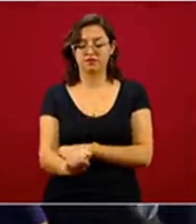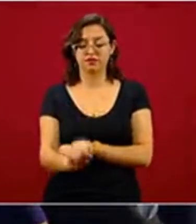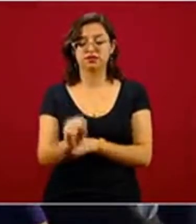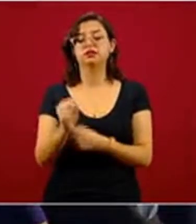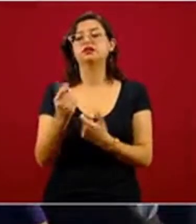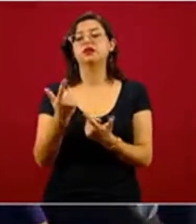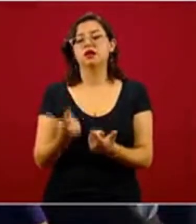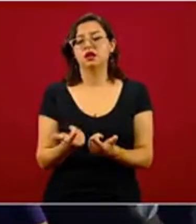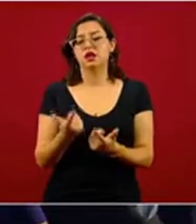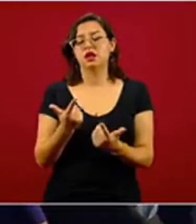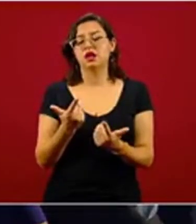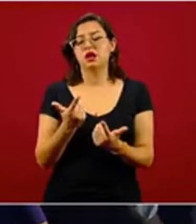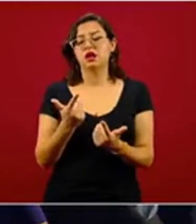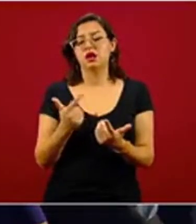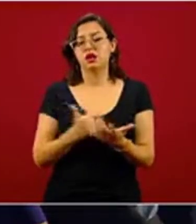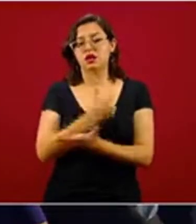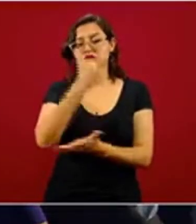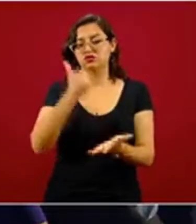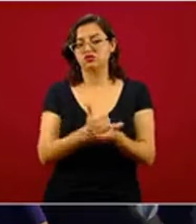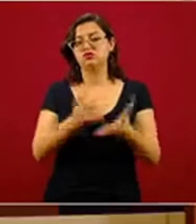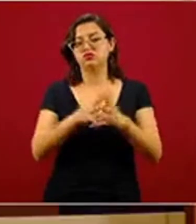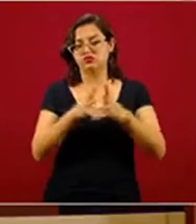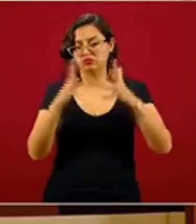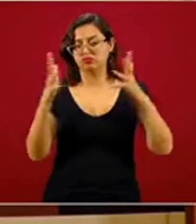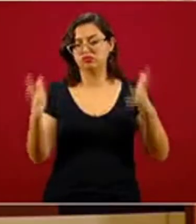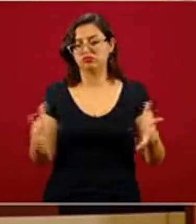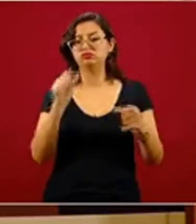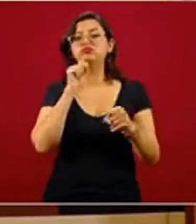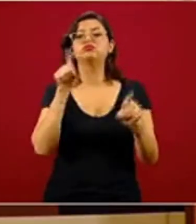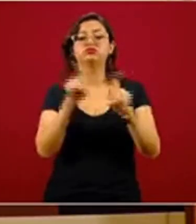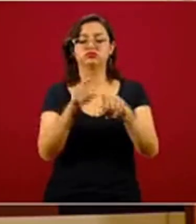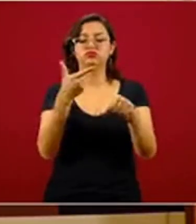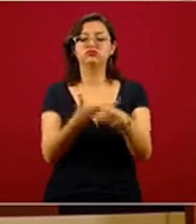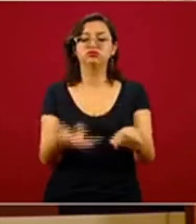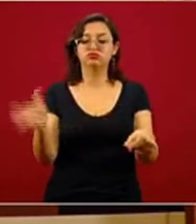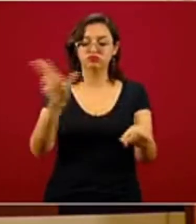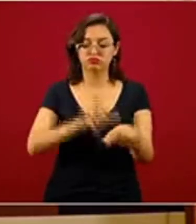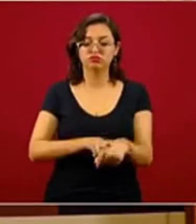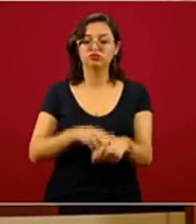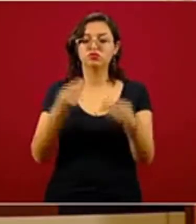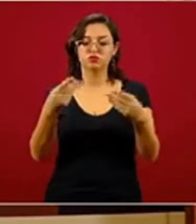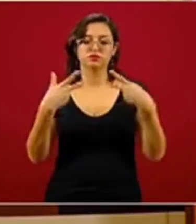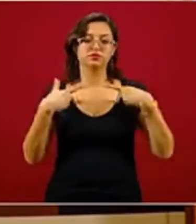en ciudades grandes y además en hospitales de concentración.